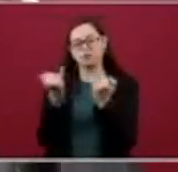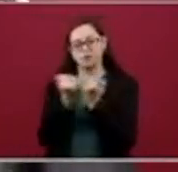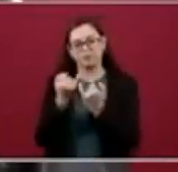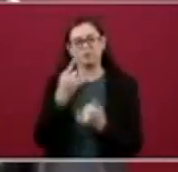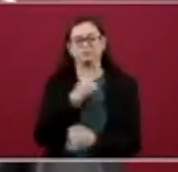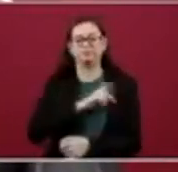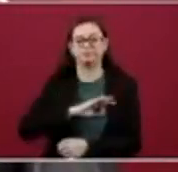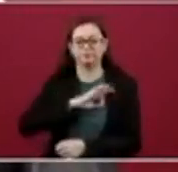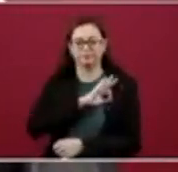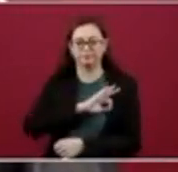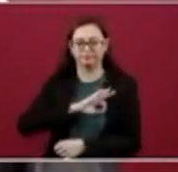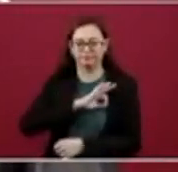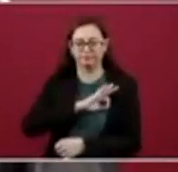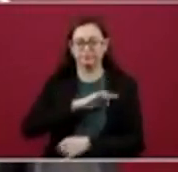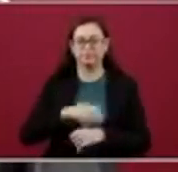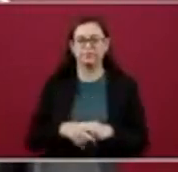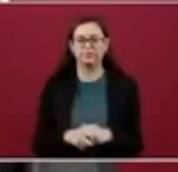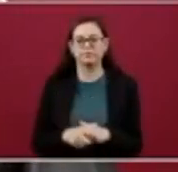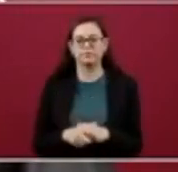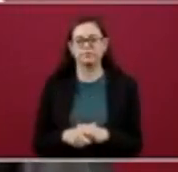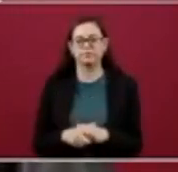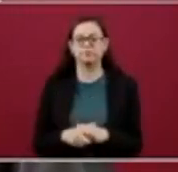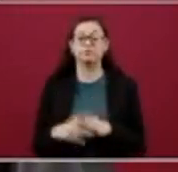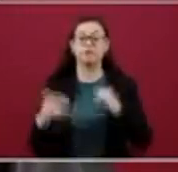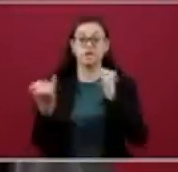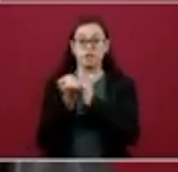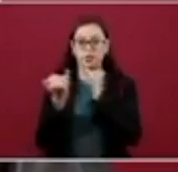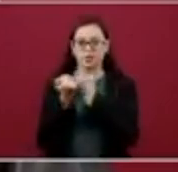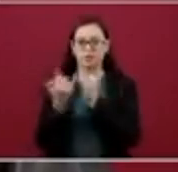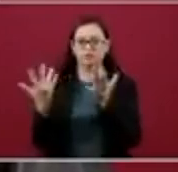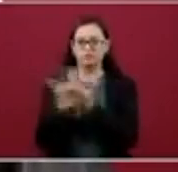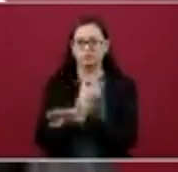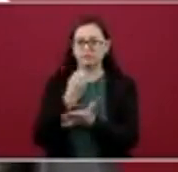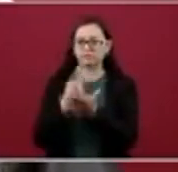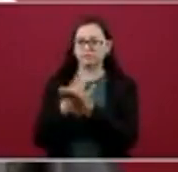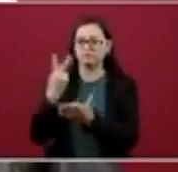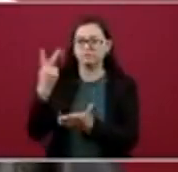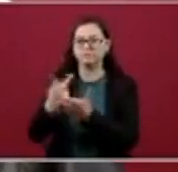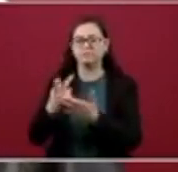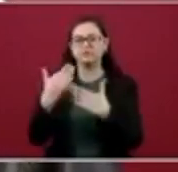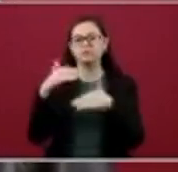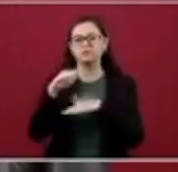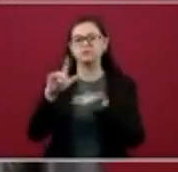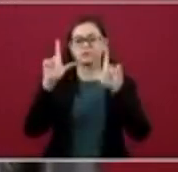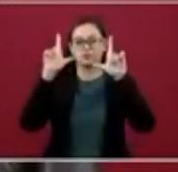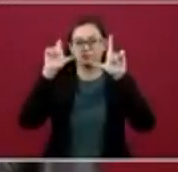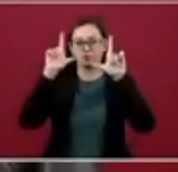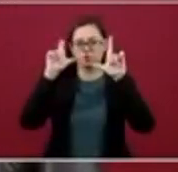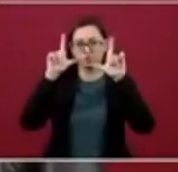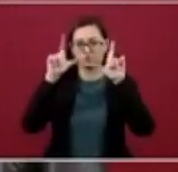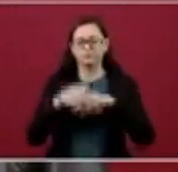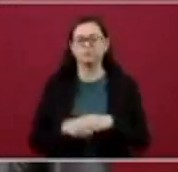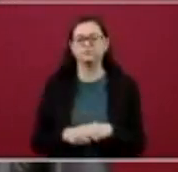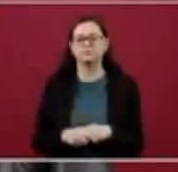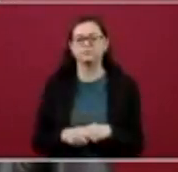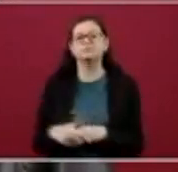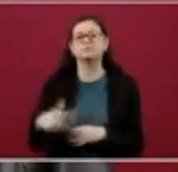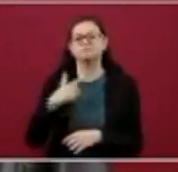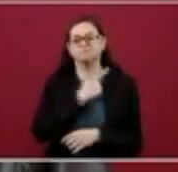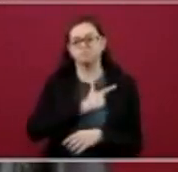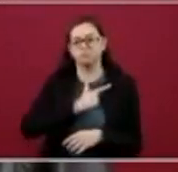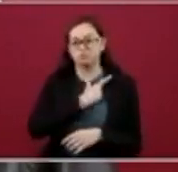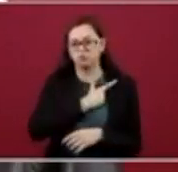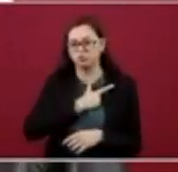también por el Oscar en fotografía. Nos da mucho gusto que un mexicano,